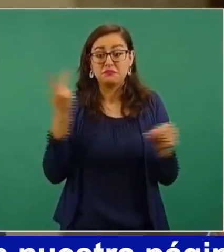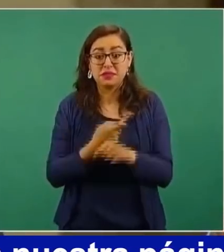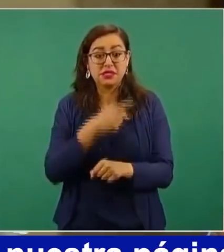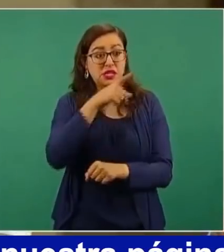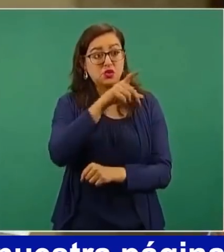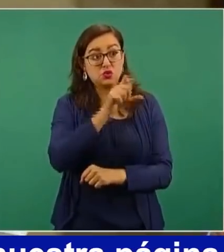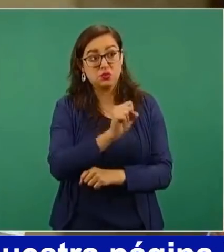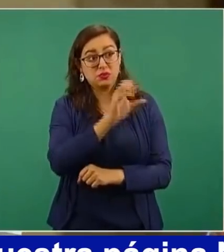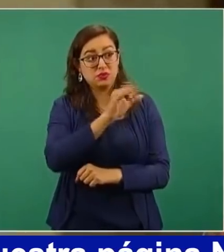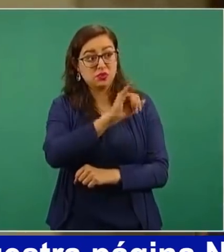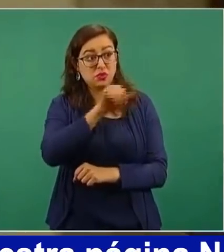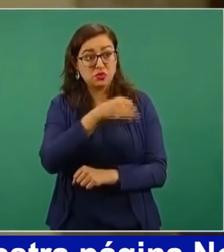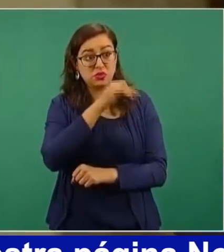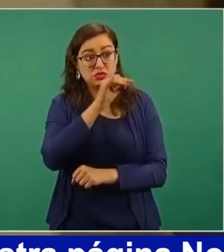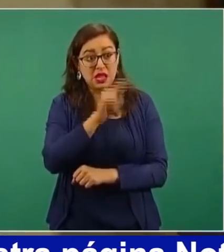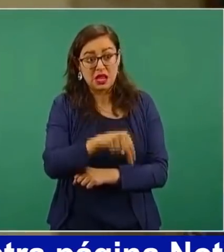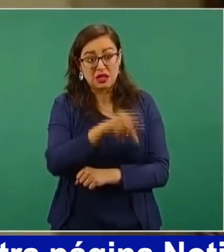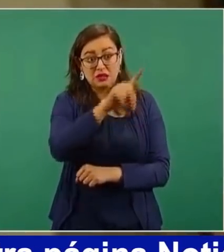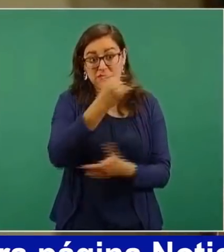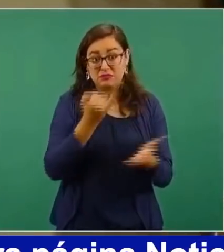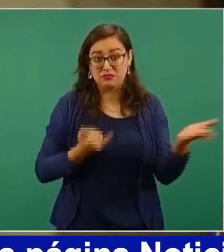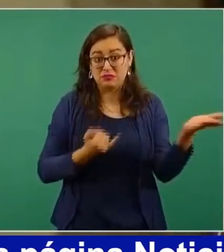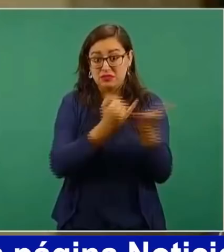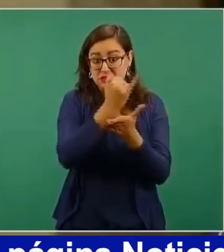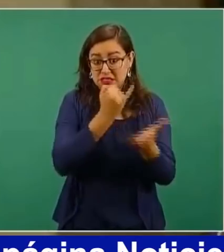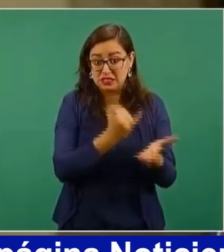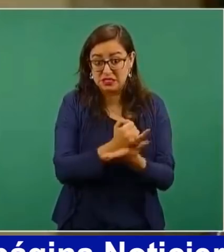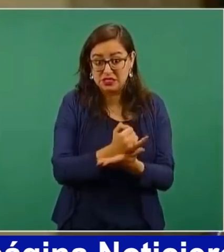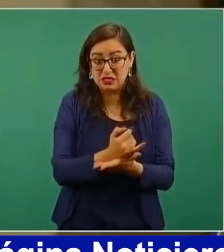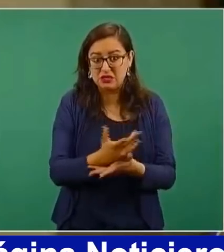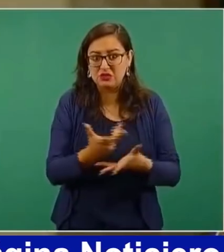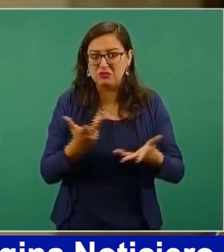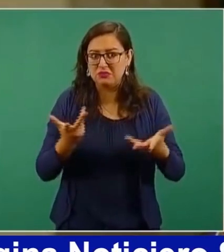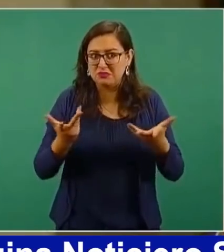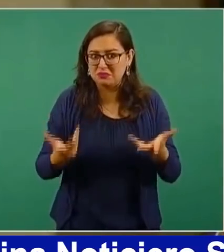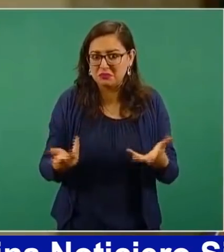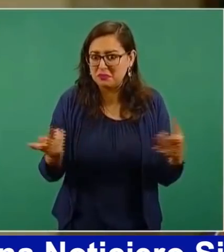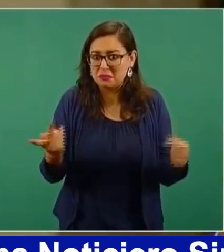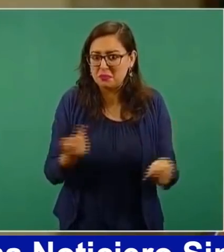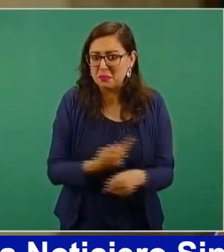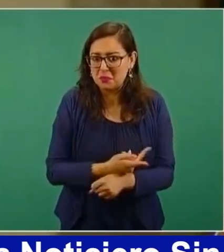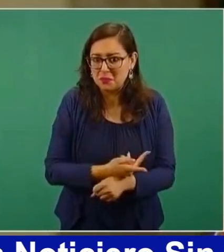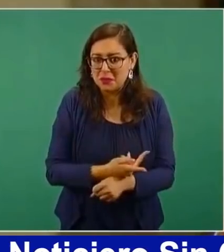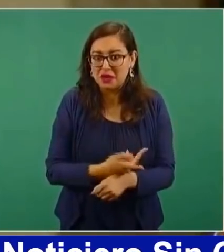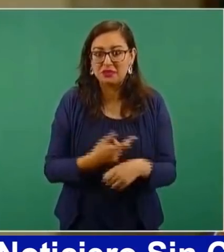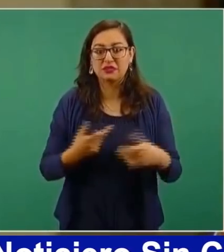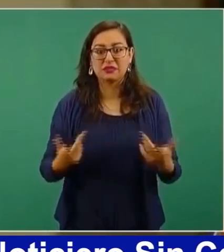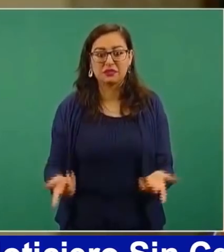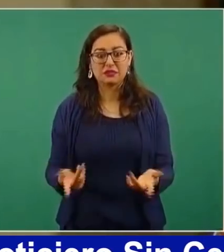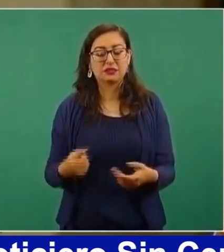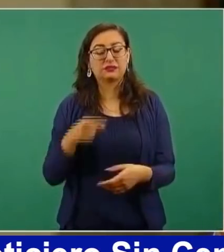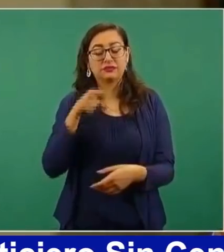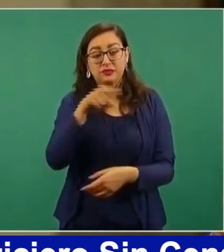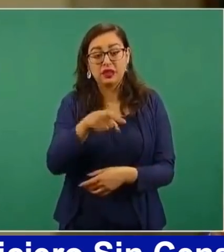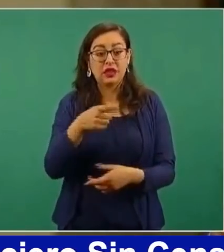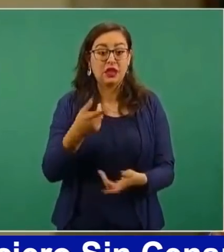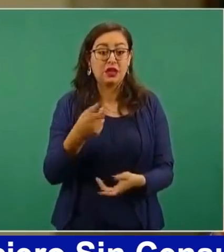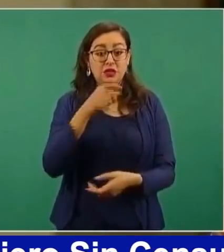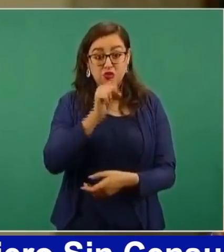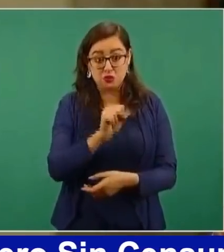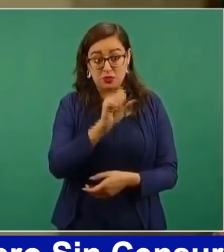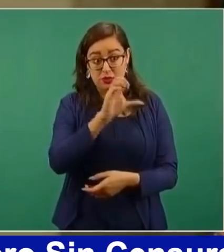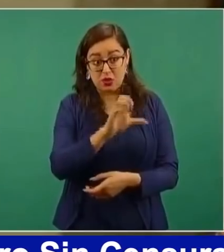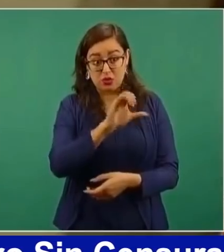de la Suprema Corte de Justicia, en un país donde mientras cada ministro, al retirarse, de acuerdo con datos